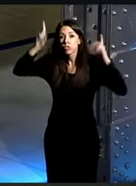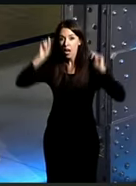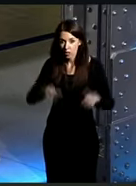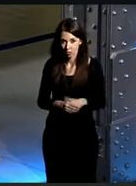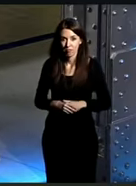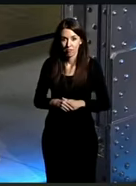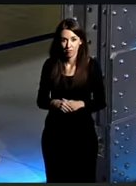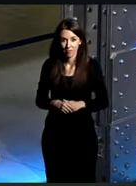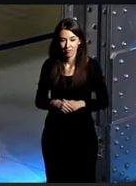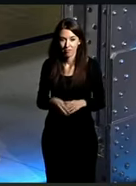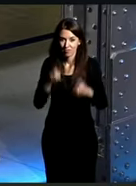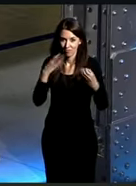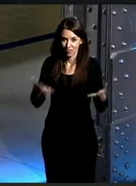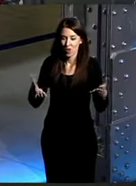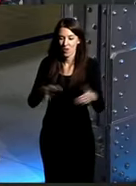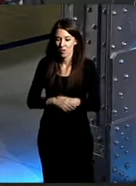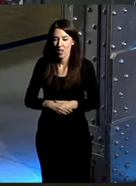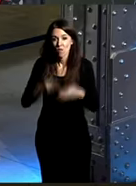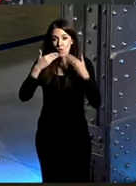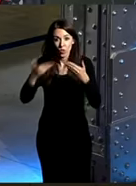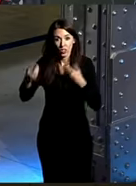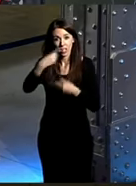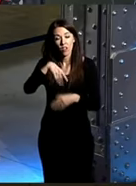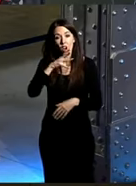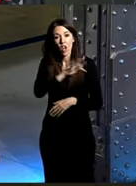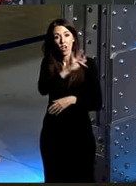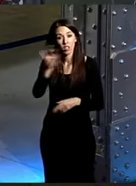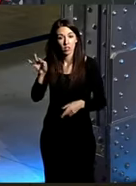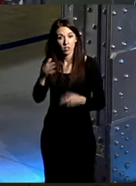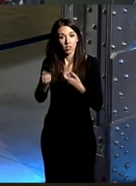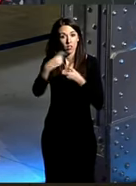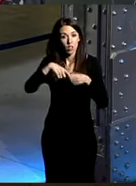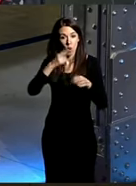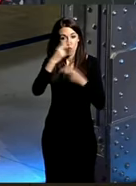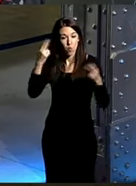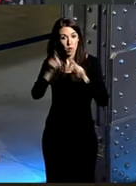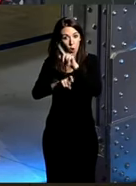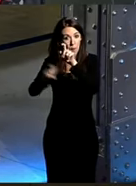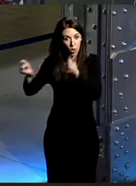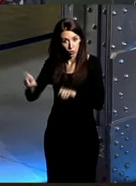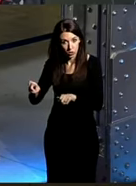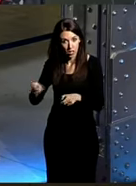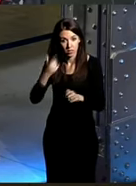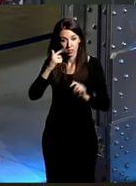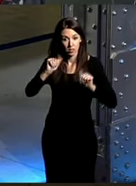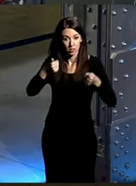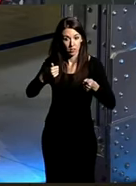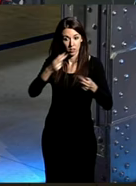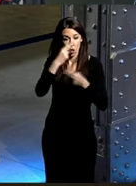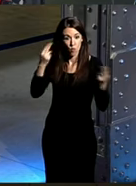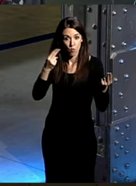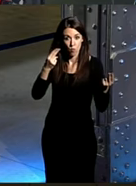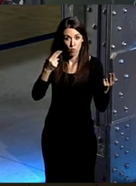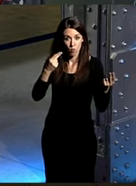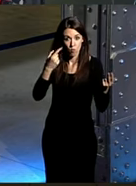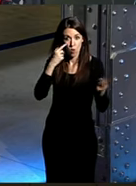Sí. Muy bien. Pues muchas gracias. Vamos a dar paso a la participación del público. Vamos a empezar con el público que